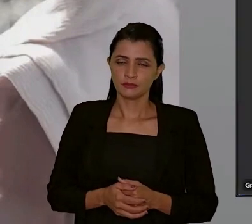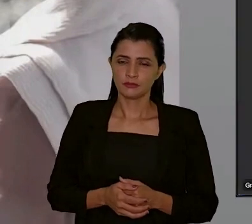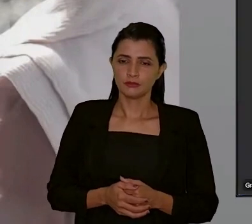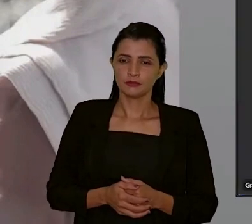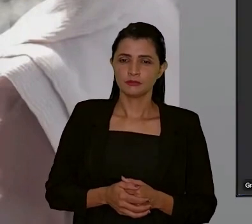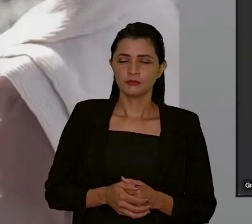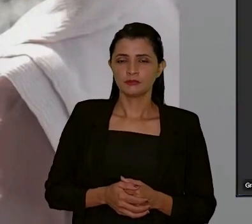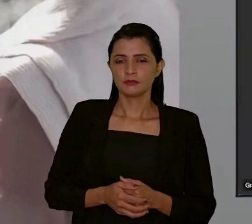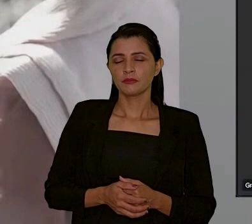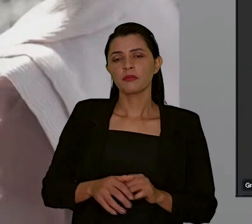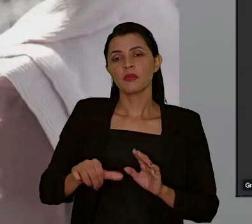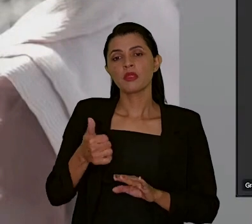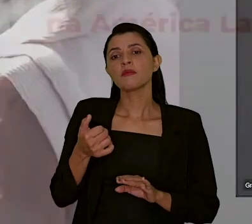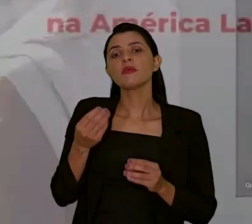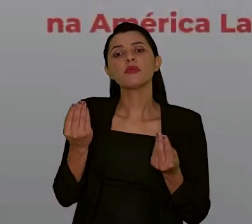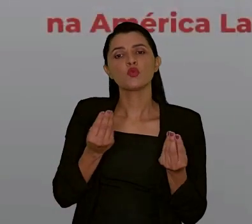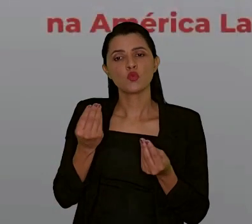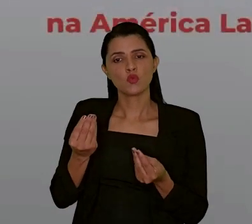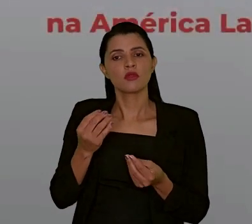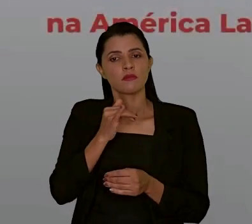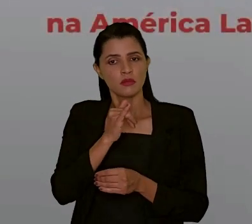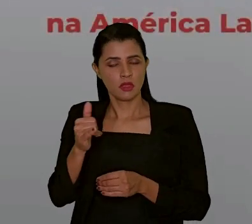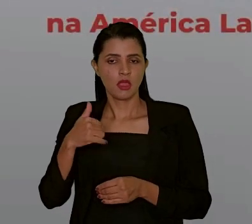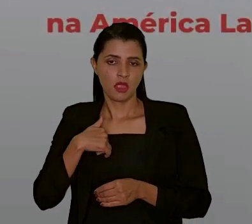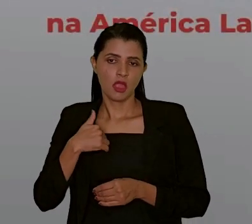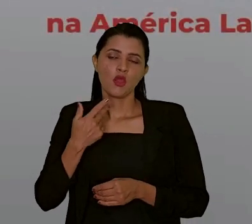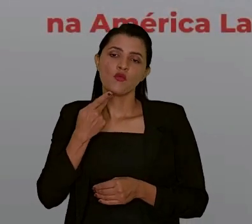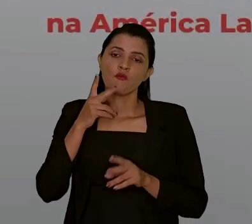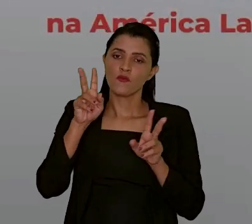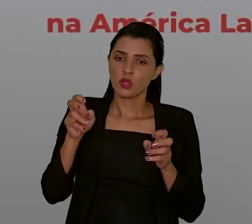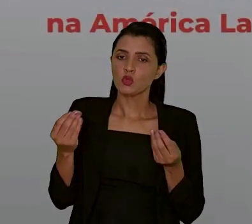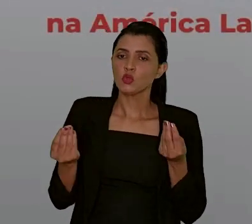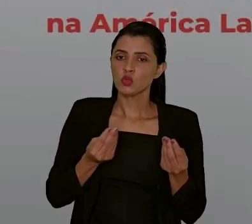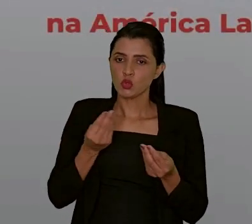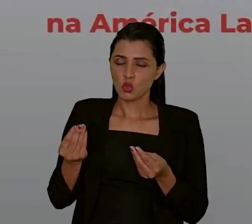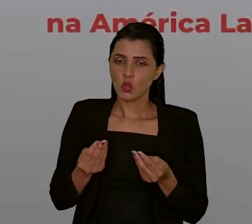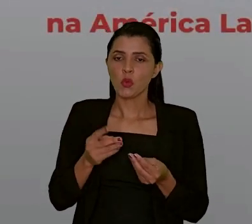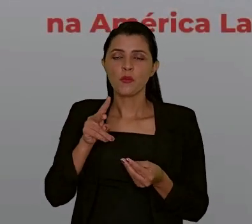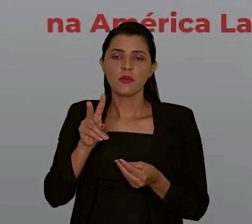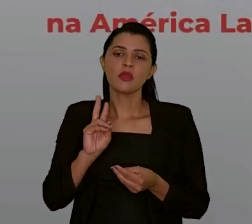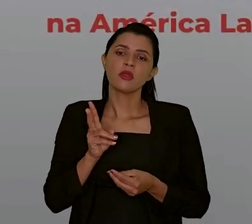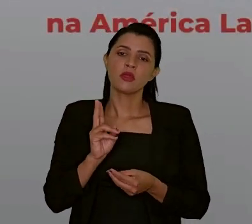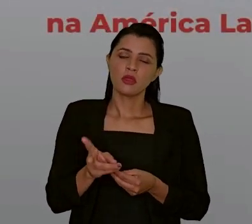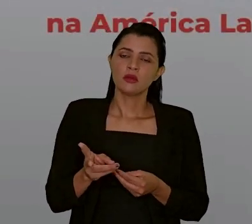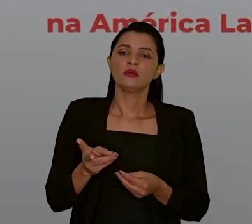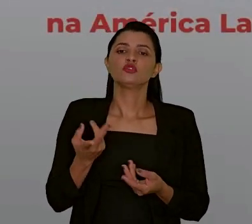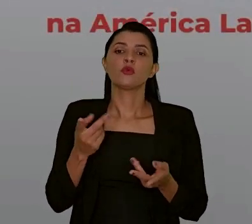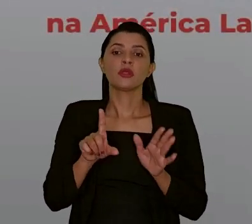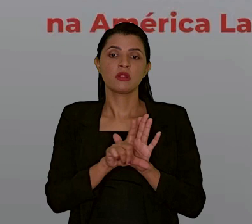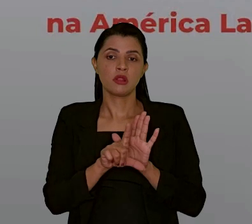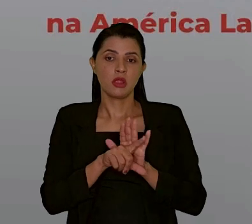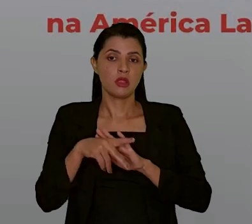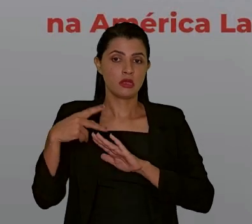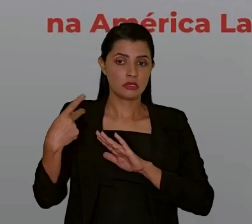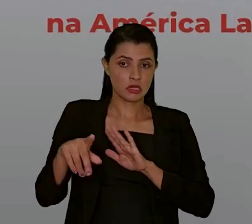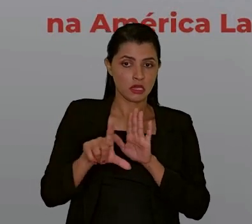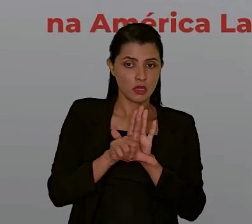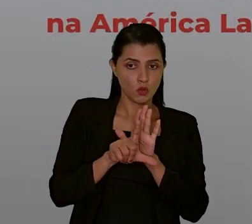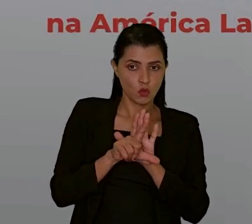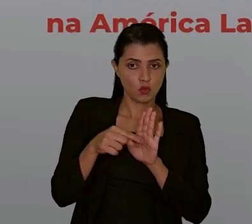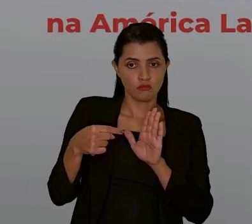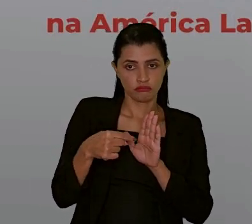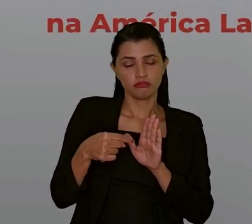En primer lugar, quiero hablar sobre la legislación, ¿no es verdad?